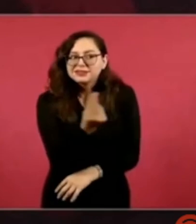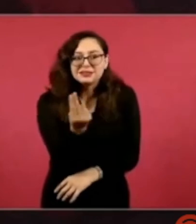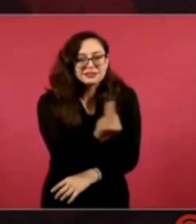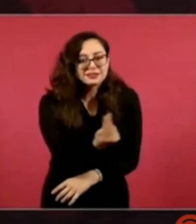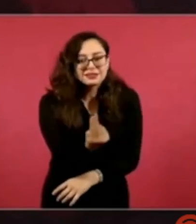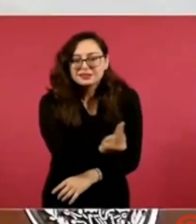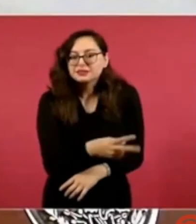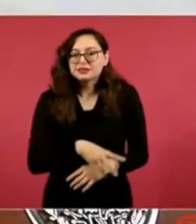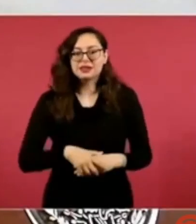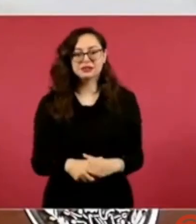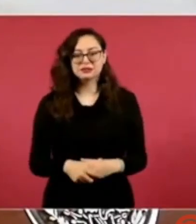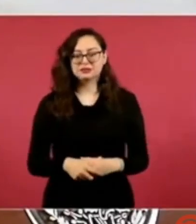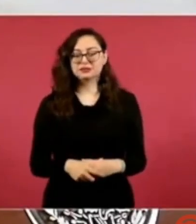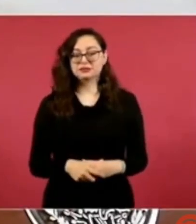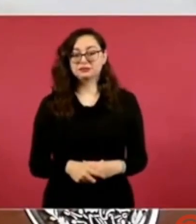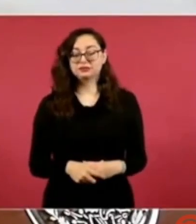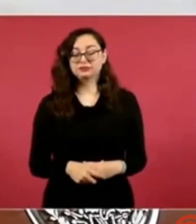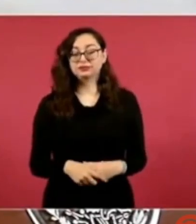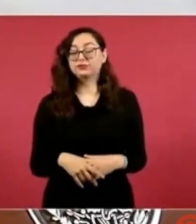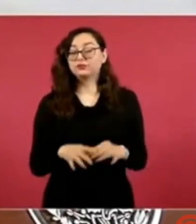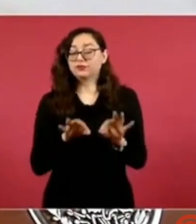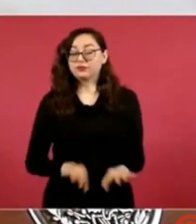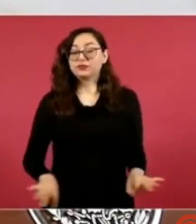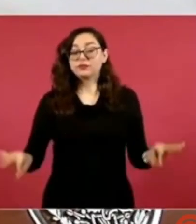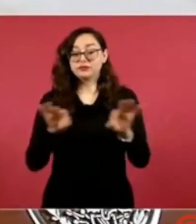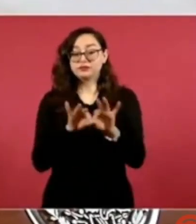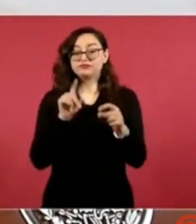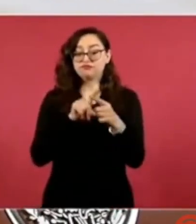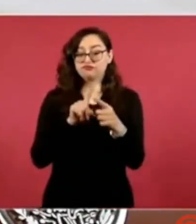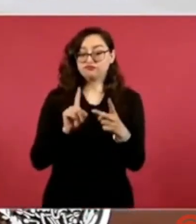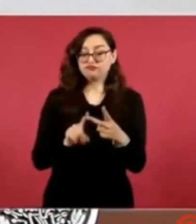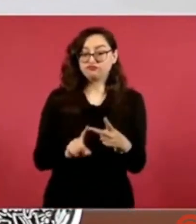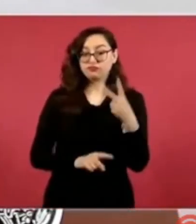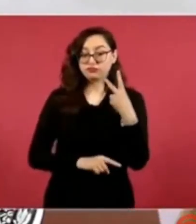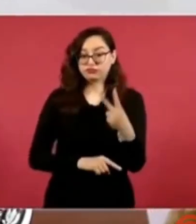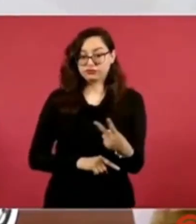dos cosas. Ahora vamos a tener